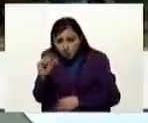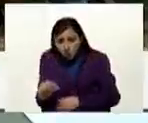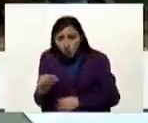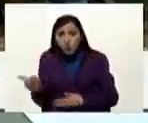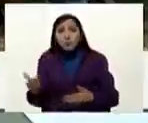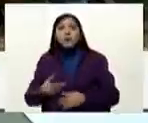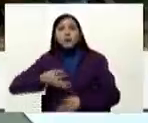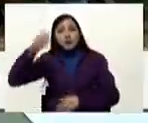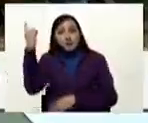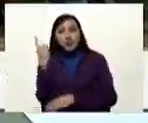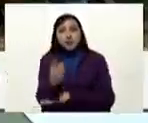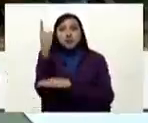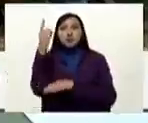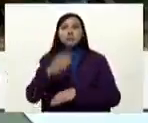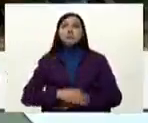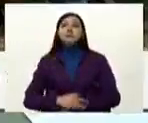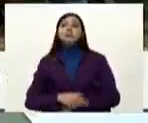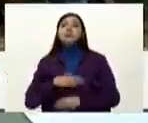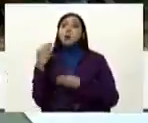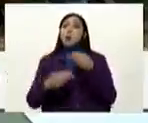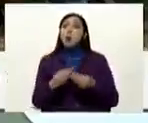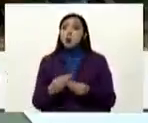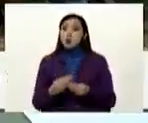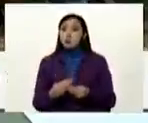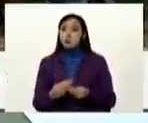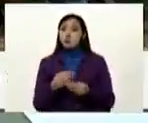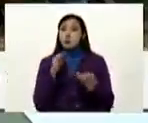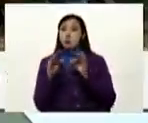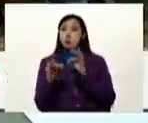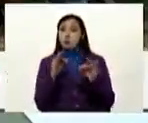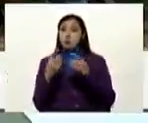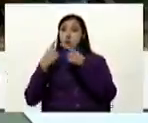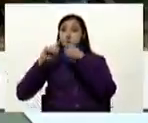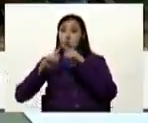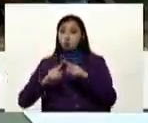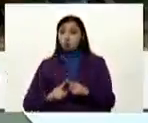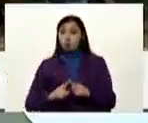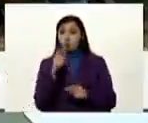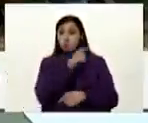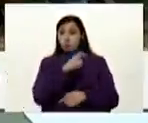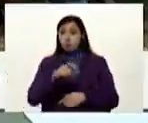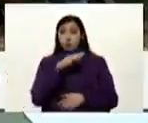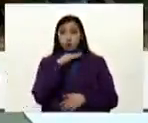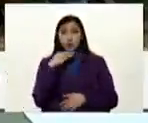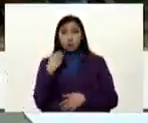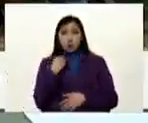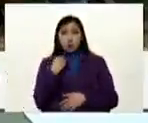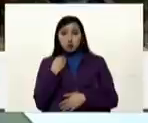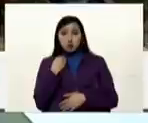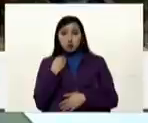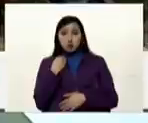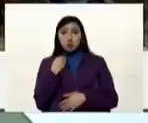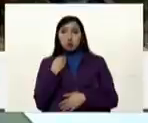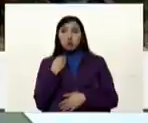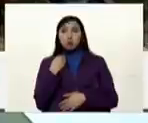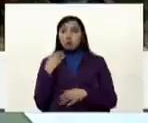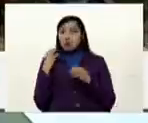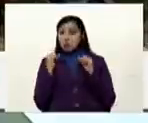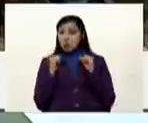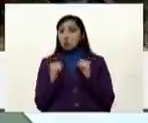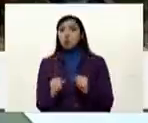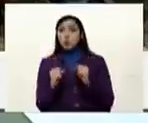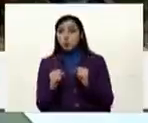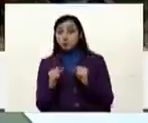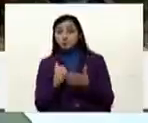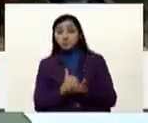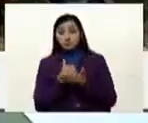ser. Tenemos que hacerlo. Ya voy a contarles a ustedes los números que hay de contagio. ¿Dónde está la cosa ruda? Y la ayuda